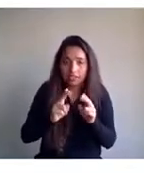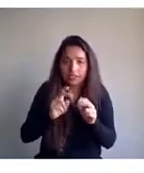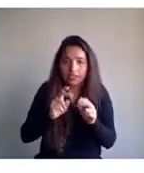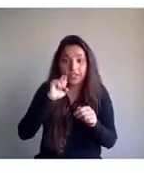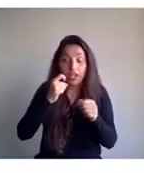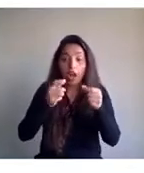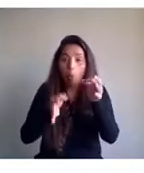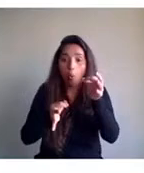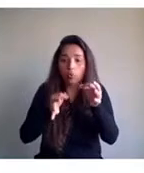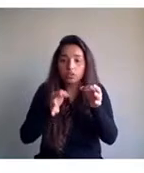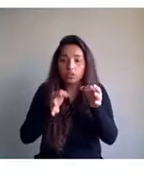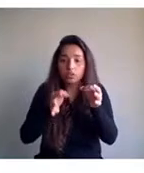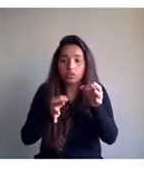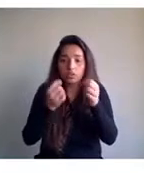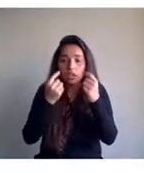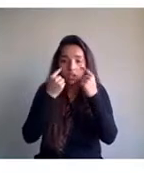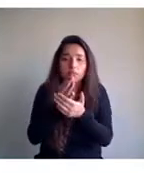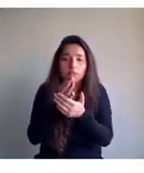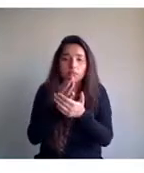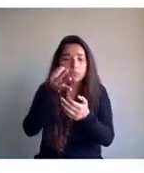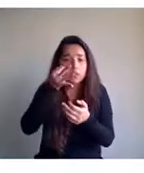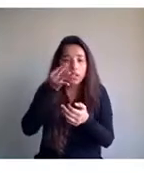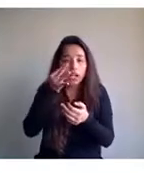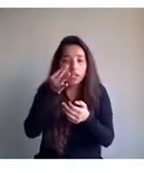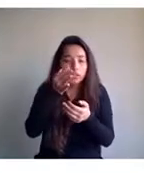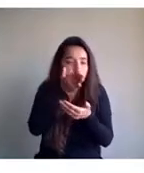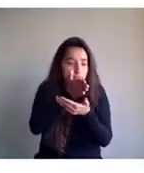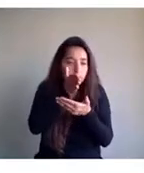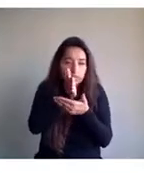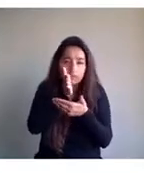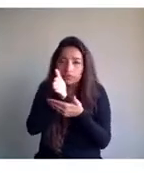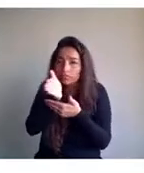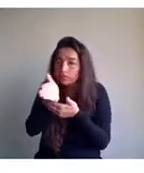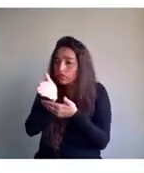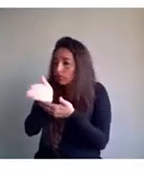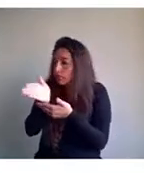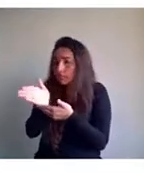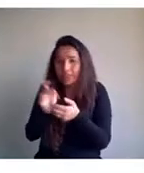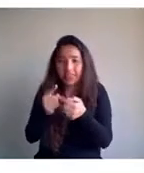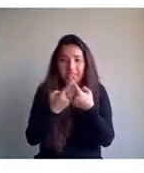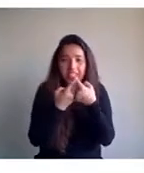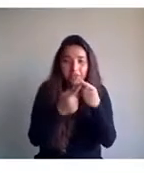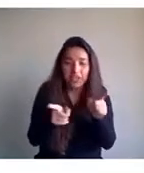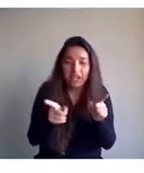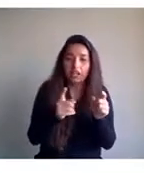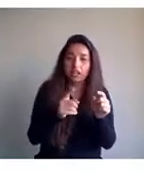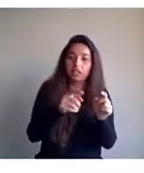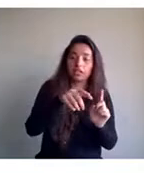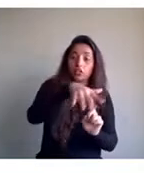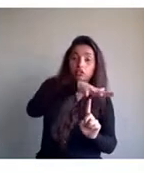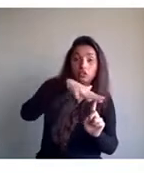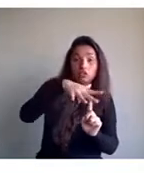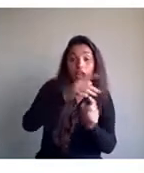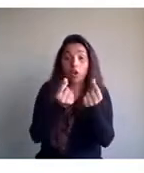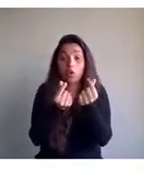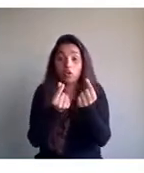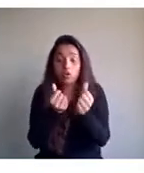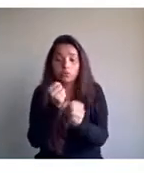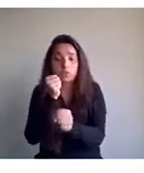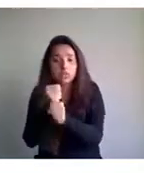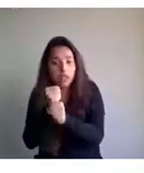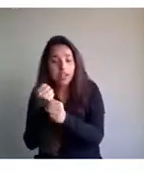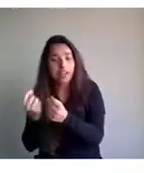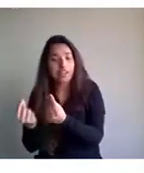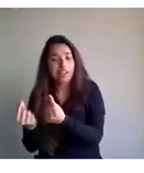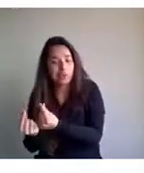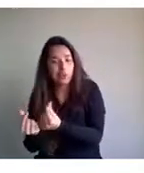aspectos que se refiere a múltiples expresiones a lo social a lo económico a lo laboral que es lo que se abordará acá a